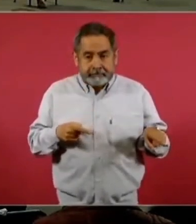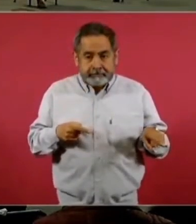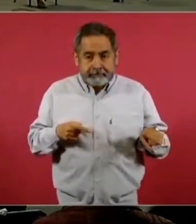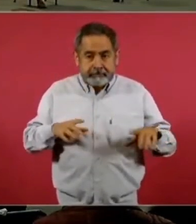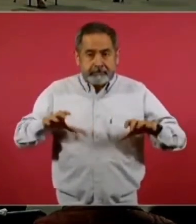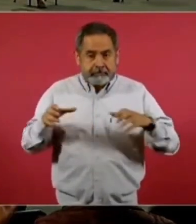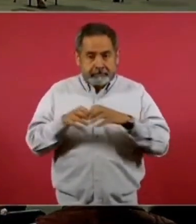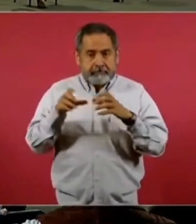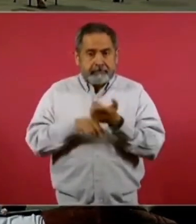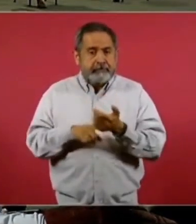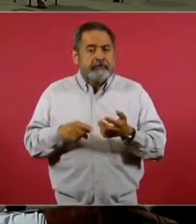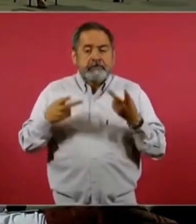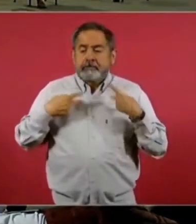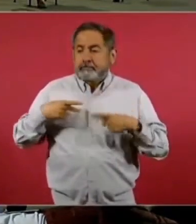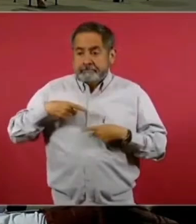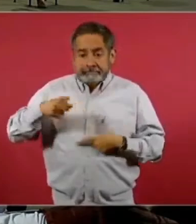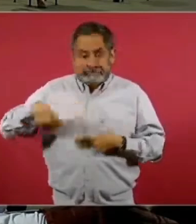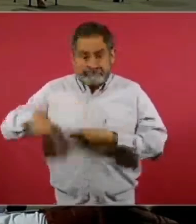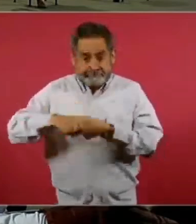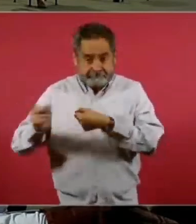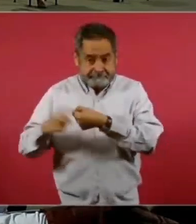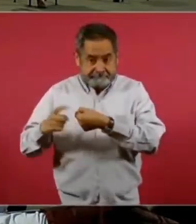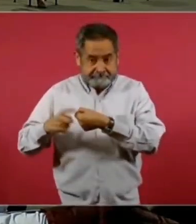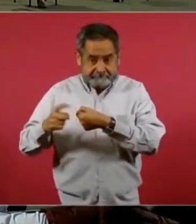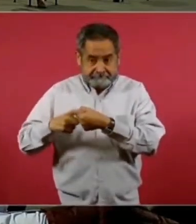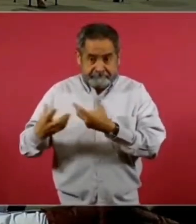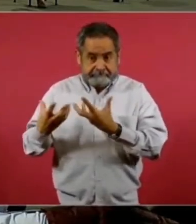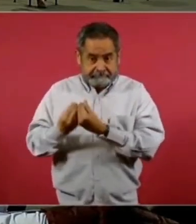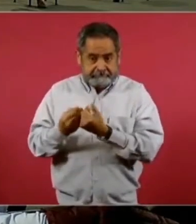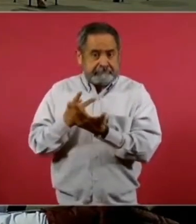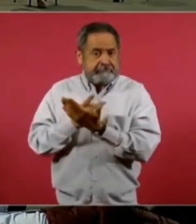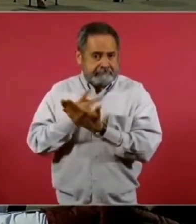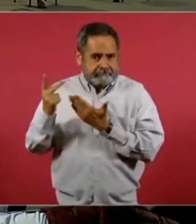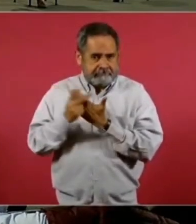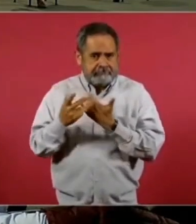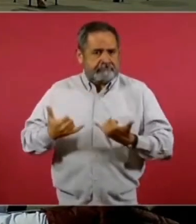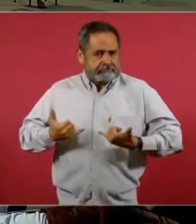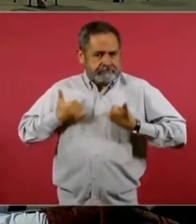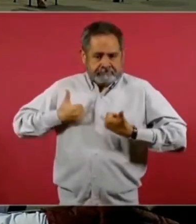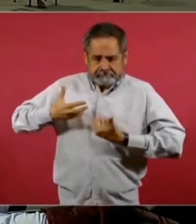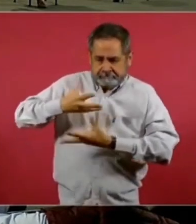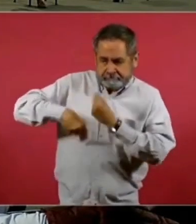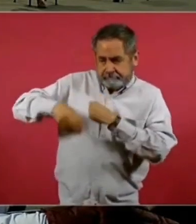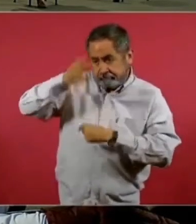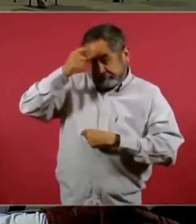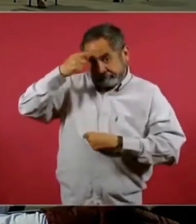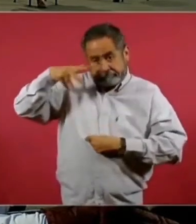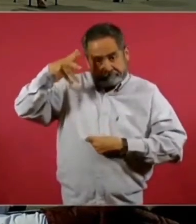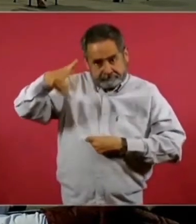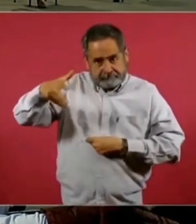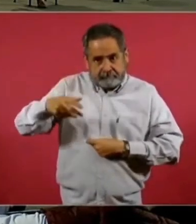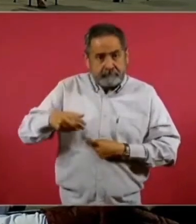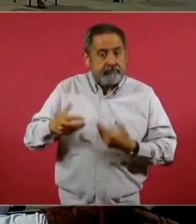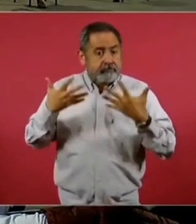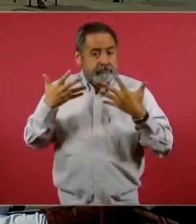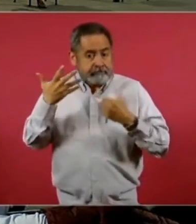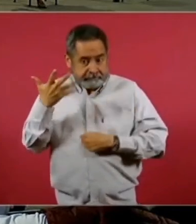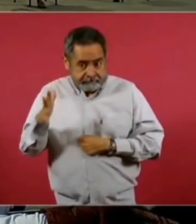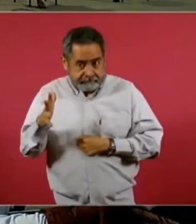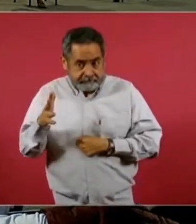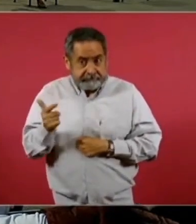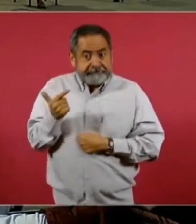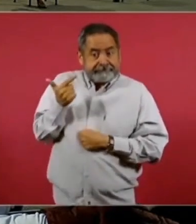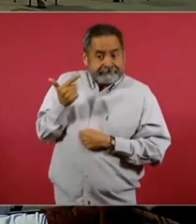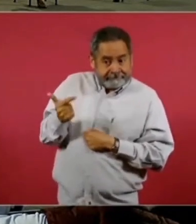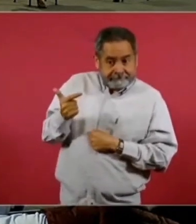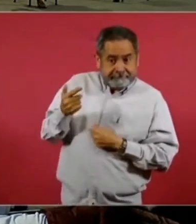de estas personas que están inscritas en el programa Jóvenes Construyendo el Futuro, 7 de cada 10 beneficiarios del